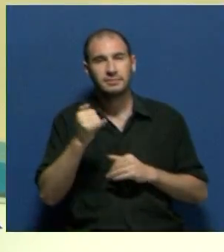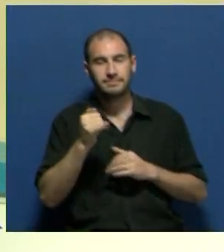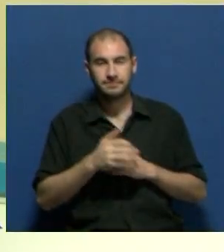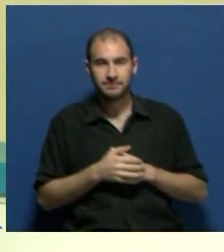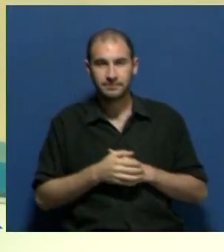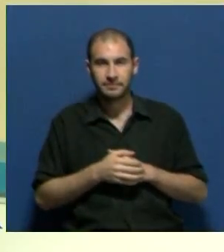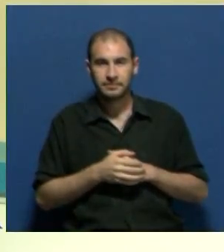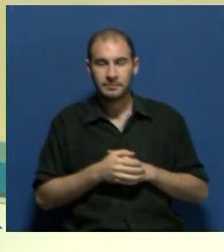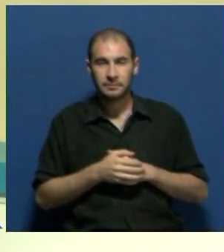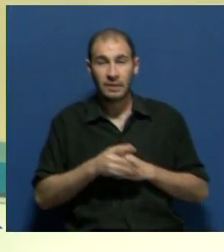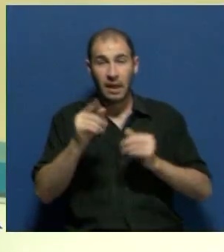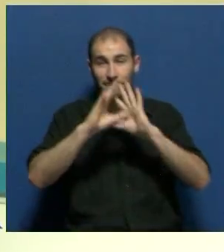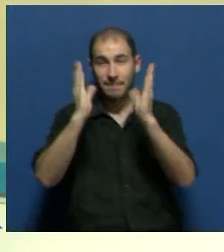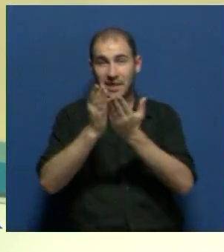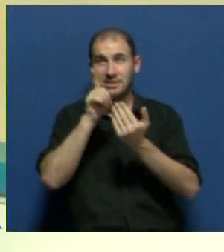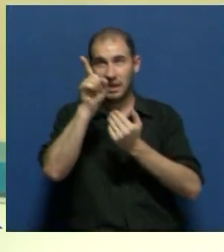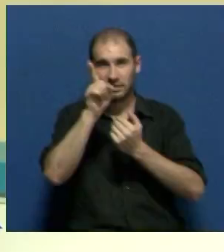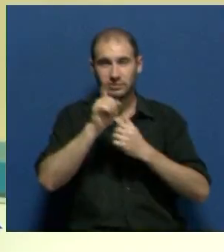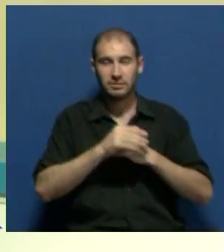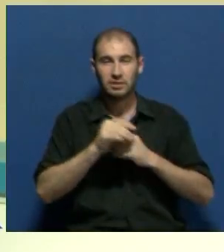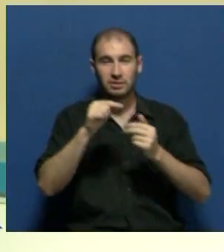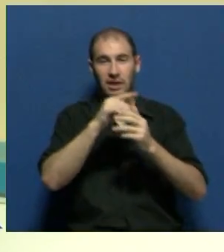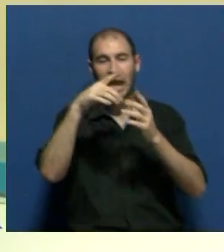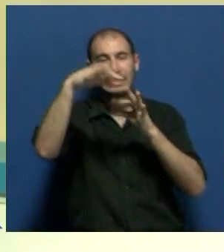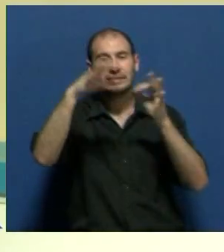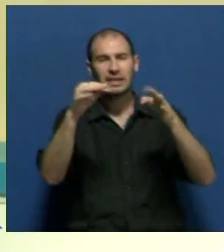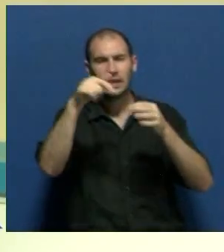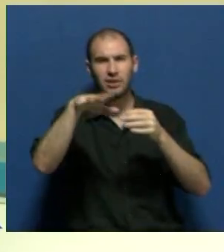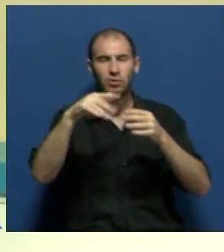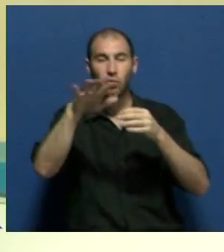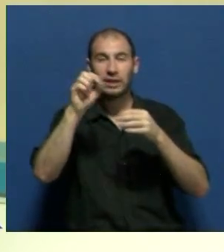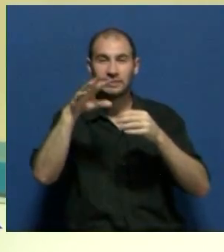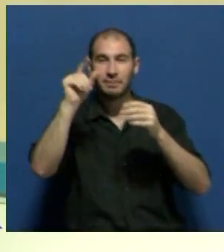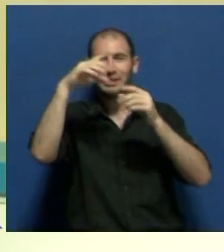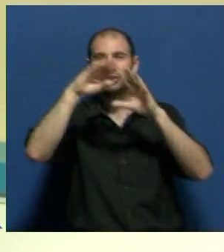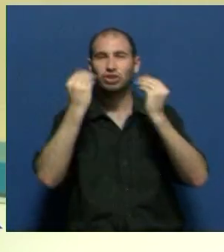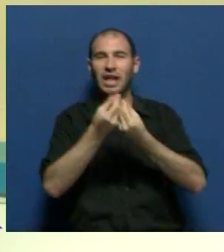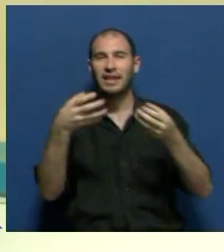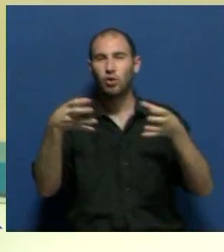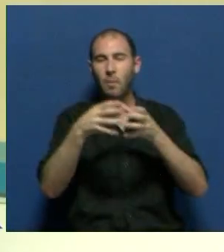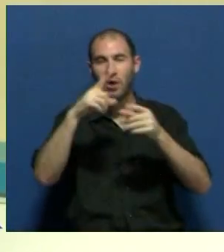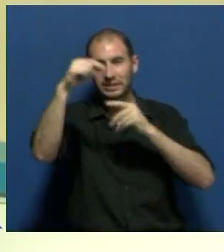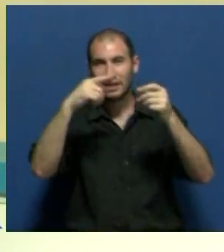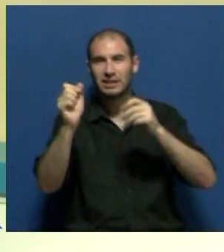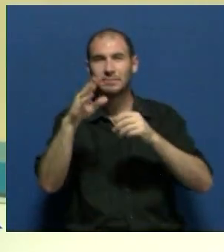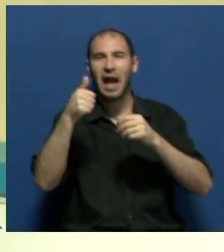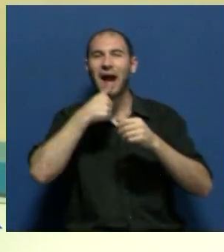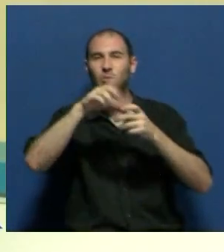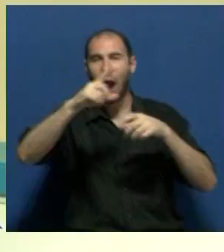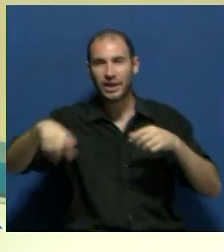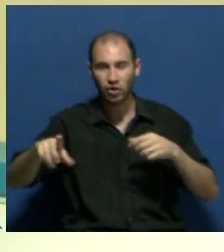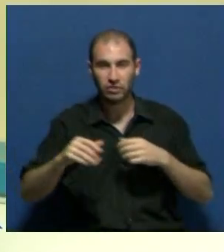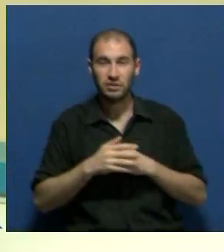Totalmente. Estos planetas, primero y principal, esta estrella se encuentra en la constelación de Acuario.